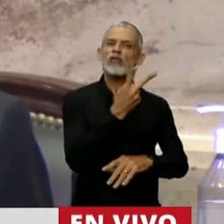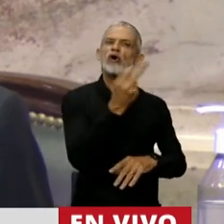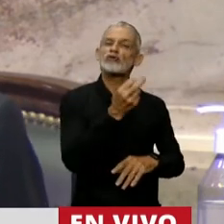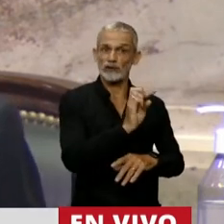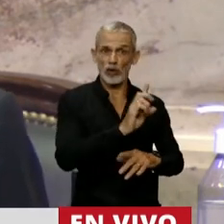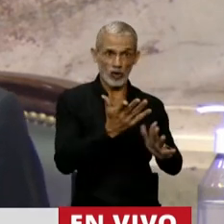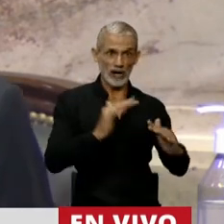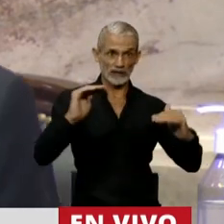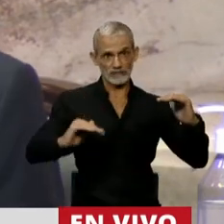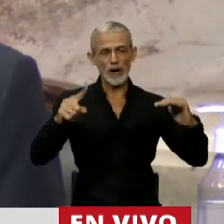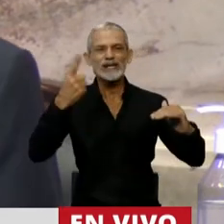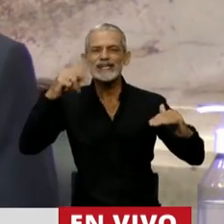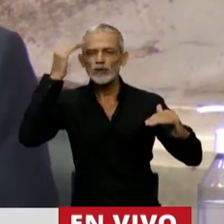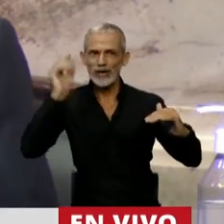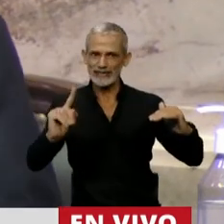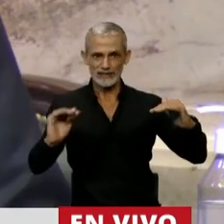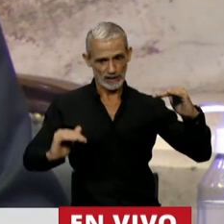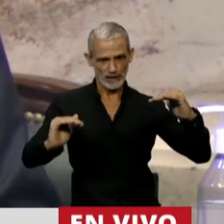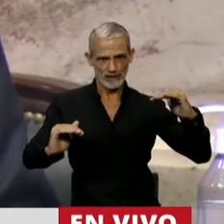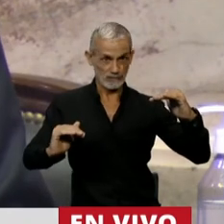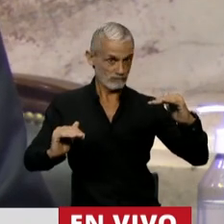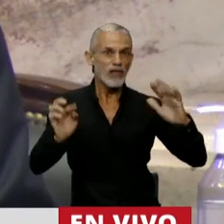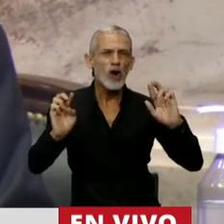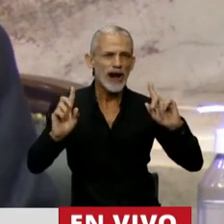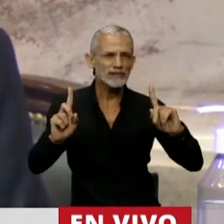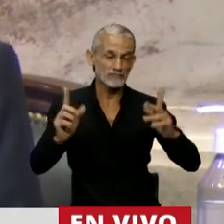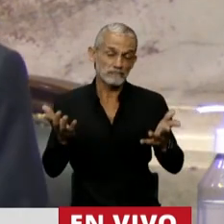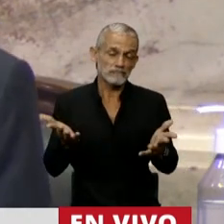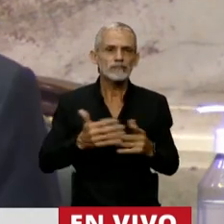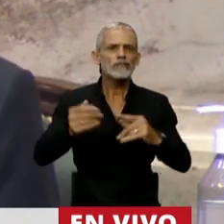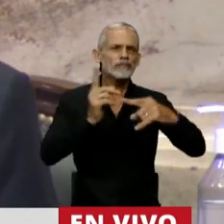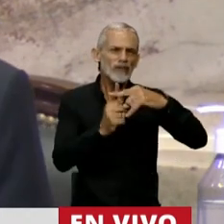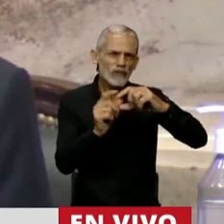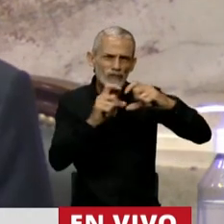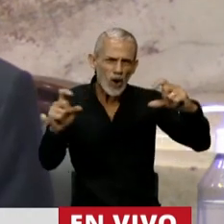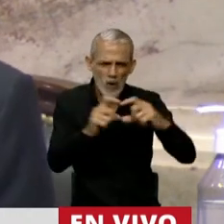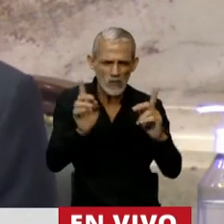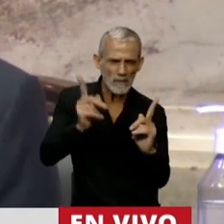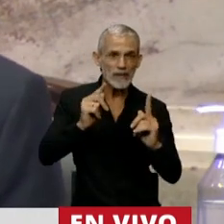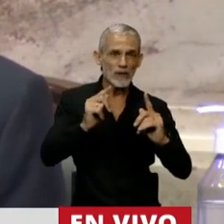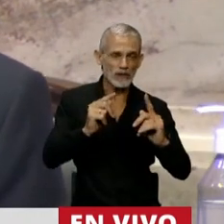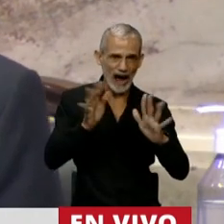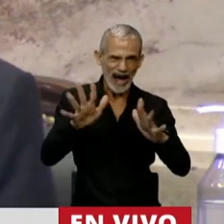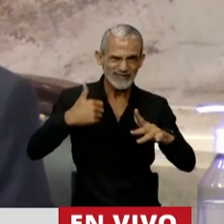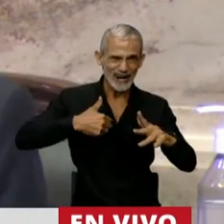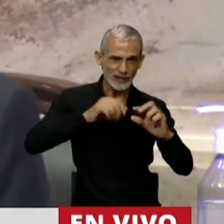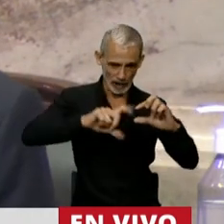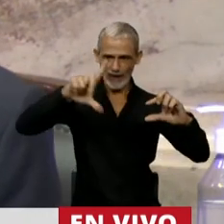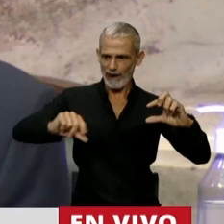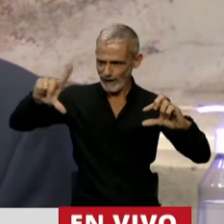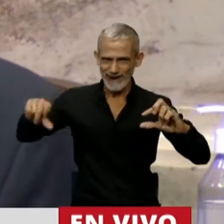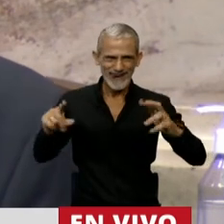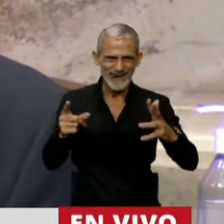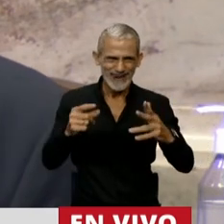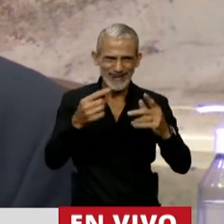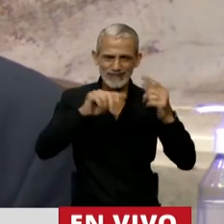puede volver como un boomerang en contra. En definitiva, esta fórmula, con esta volatilidad, desvirtúa la